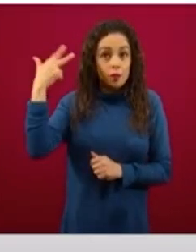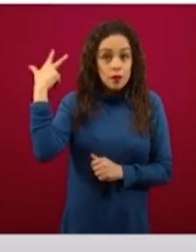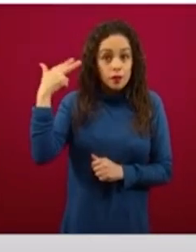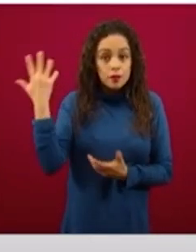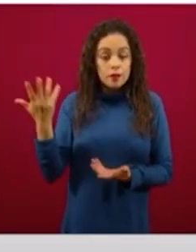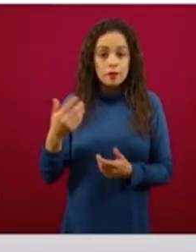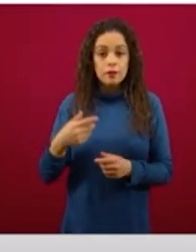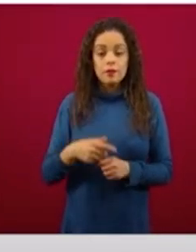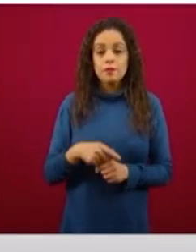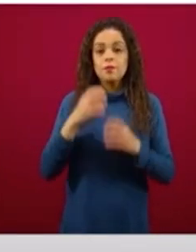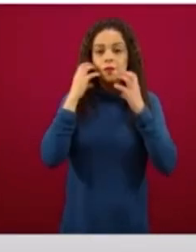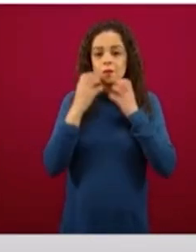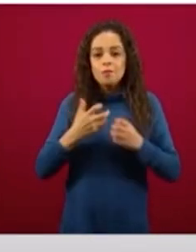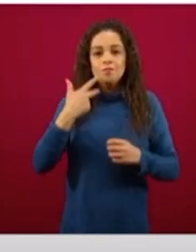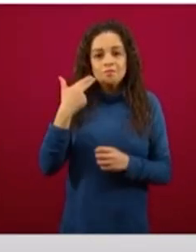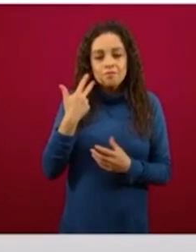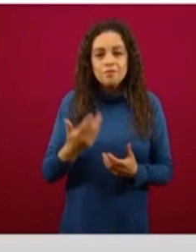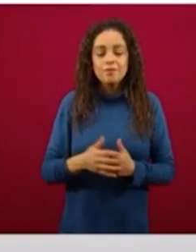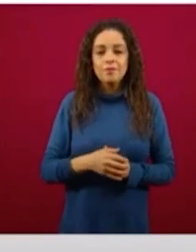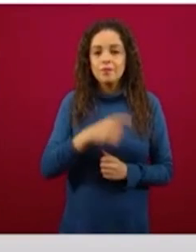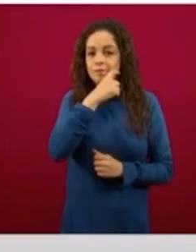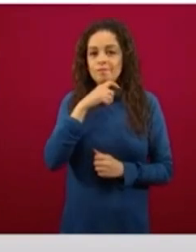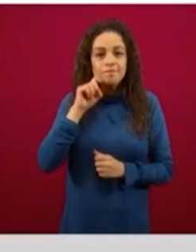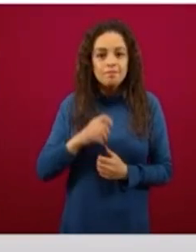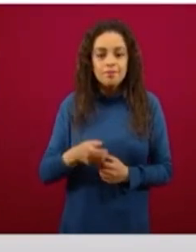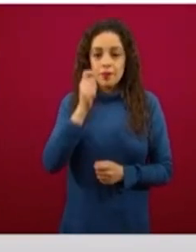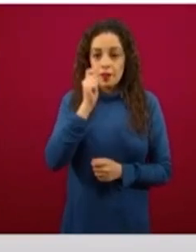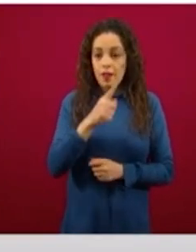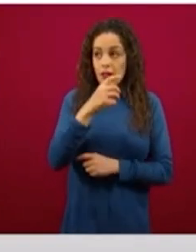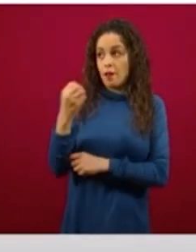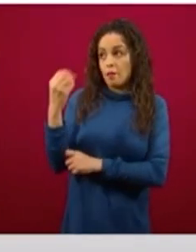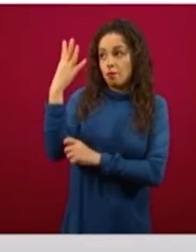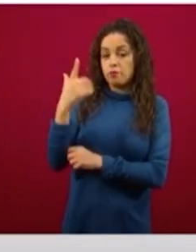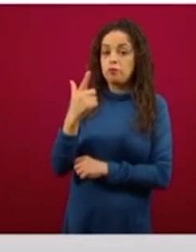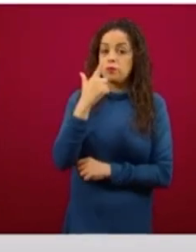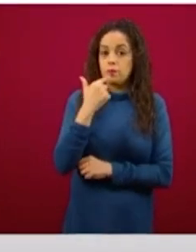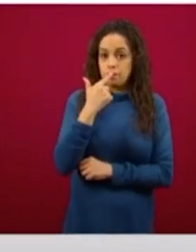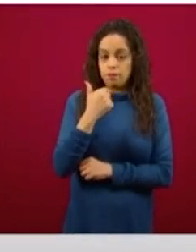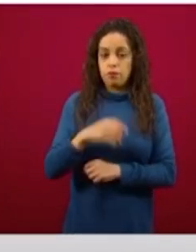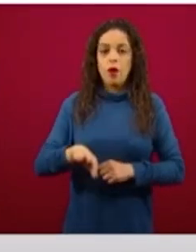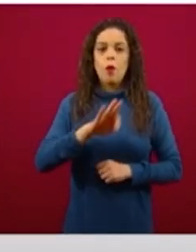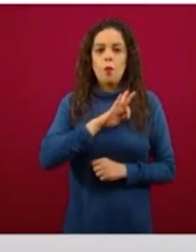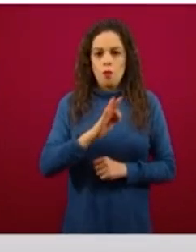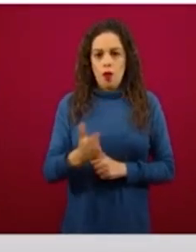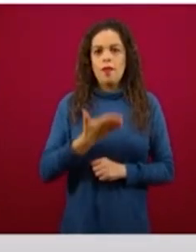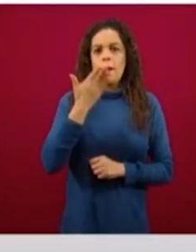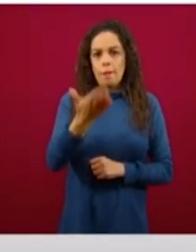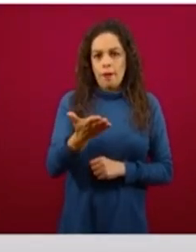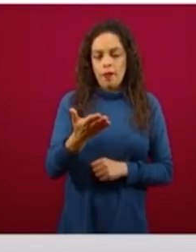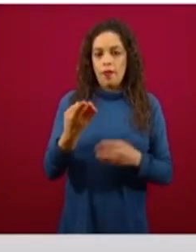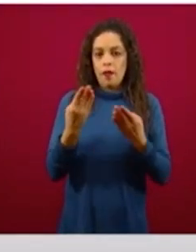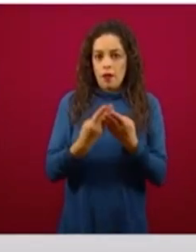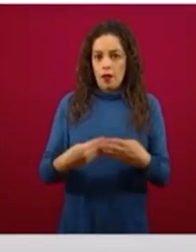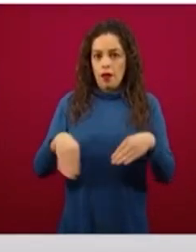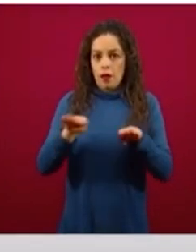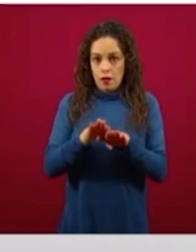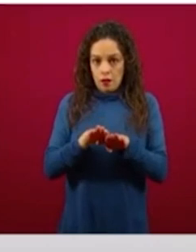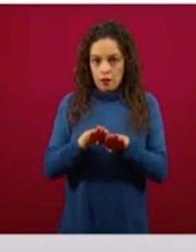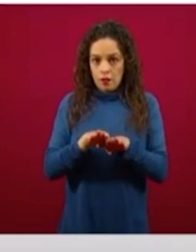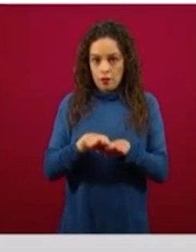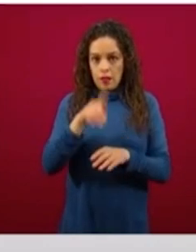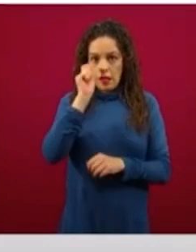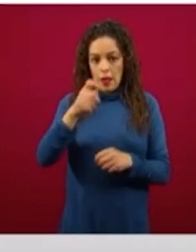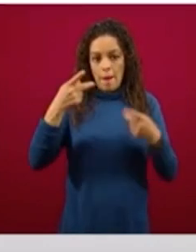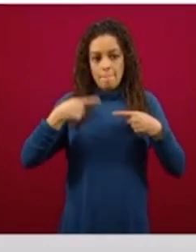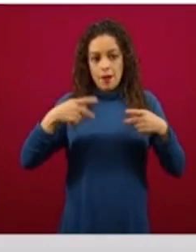barberías aforo permitido en rojo podemos solicitar un servicio a domicilio a nuestro barbero o